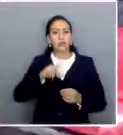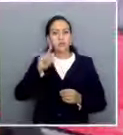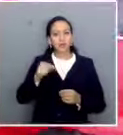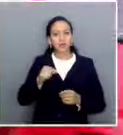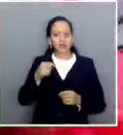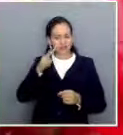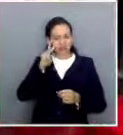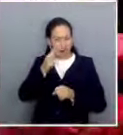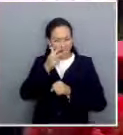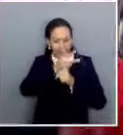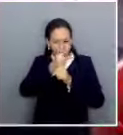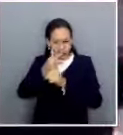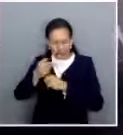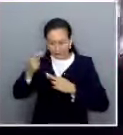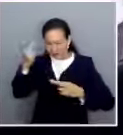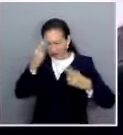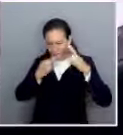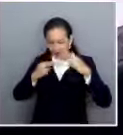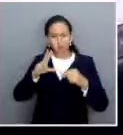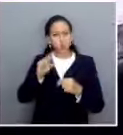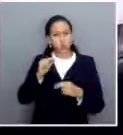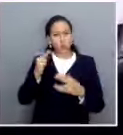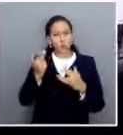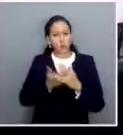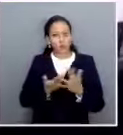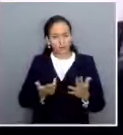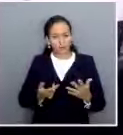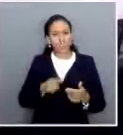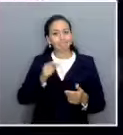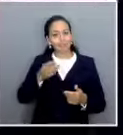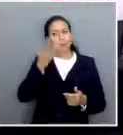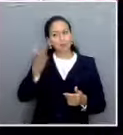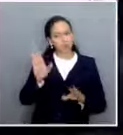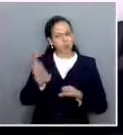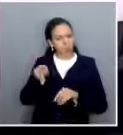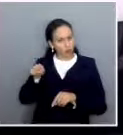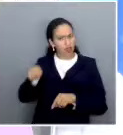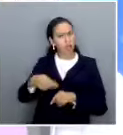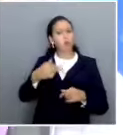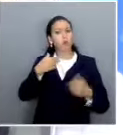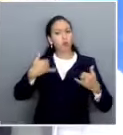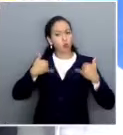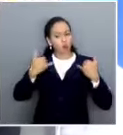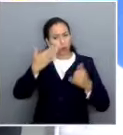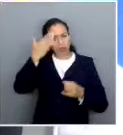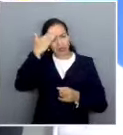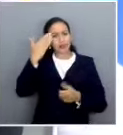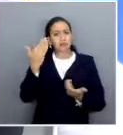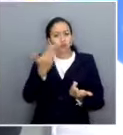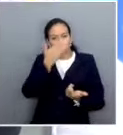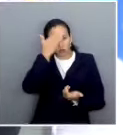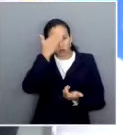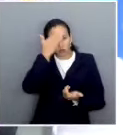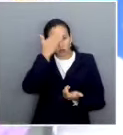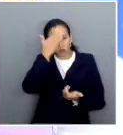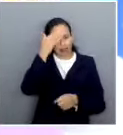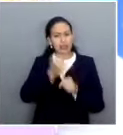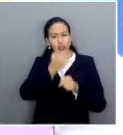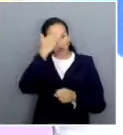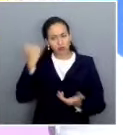manera que las recomendaciones piden a la Comisión Ejecutiva de Atención a Víctimas de la Ciudad de México dar seguimiento a la carpeta de investigación